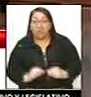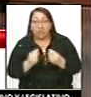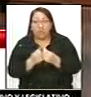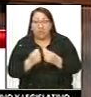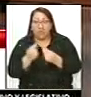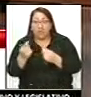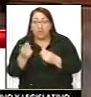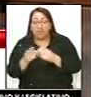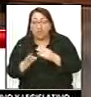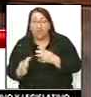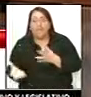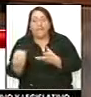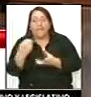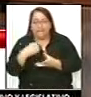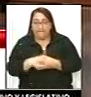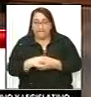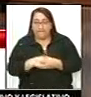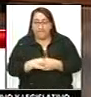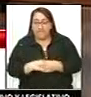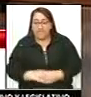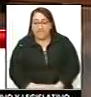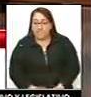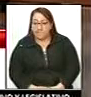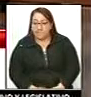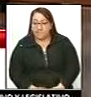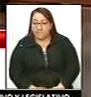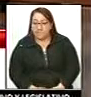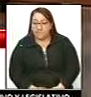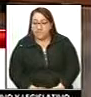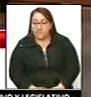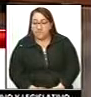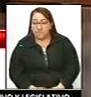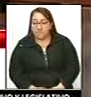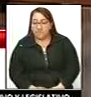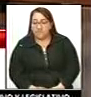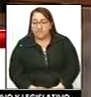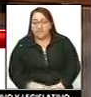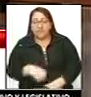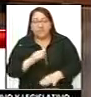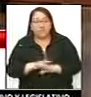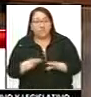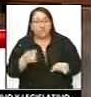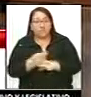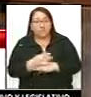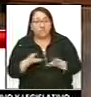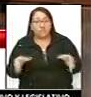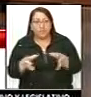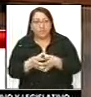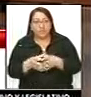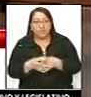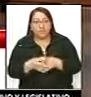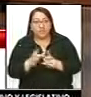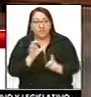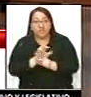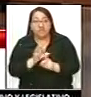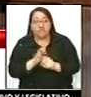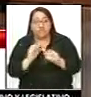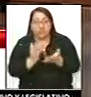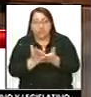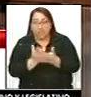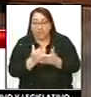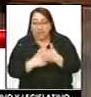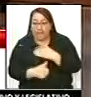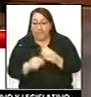grupos, sale del anonimato y ya no le pueden hacer daño, no le pueden hacer bullying, porque en el